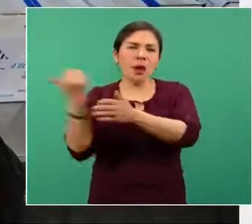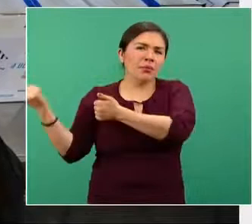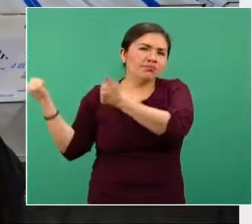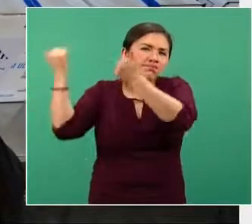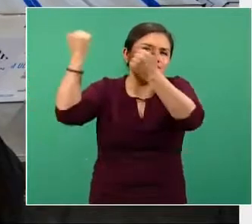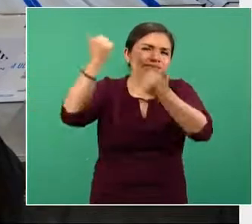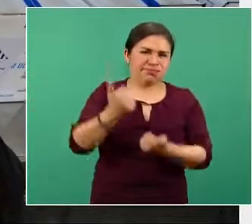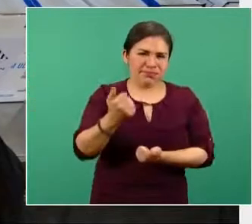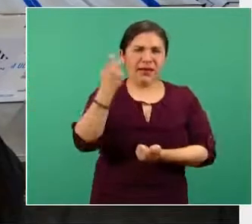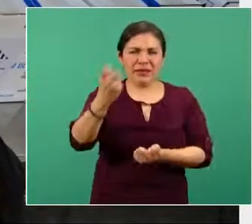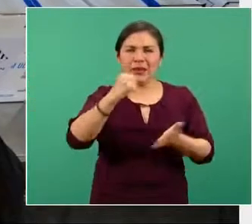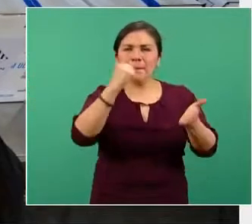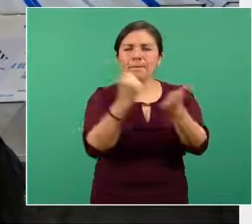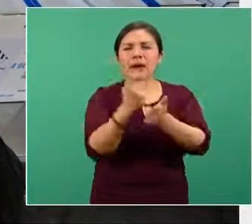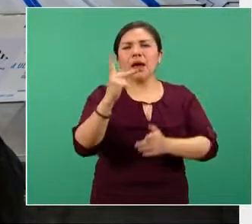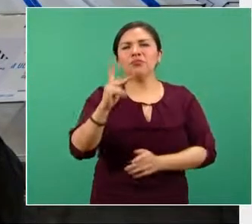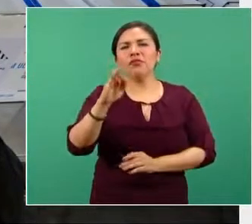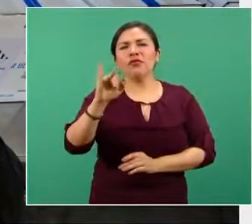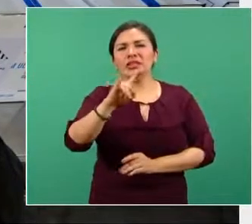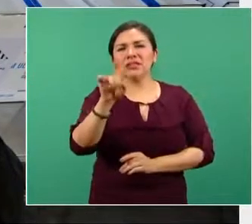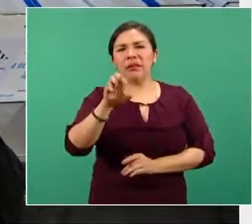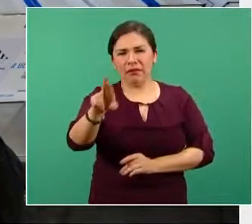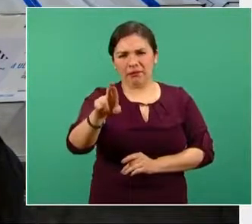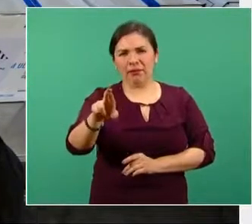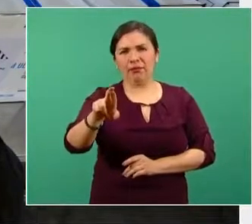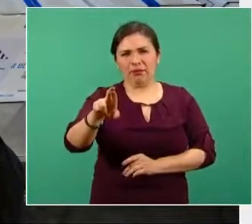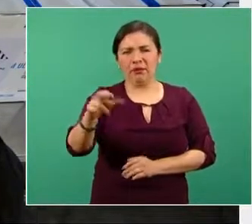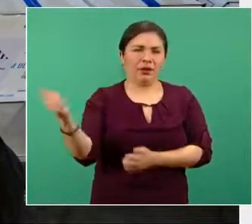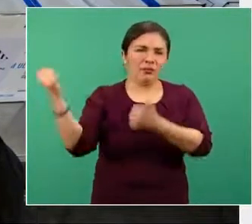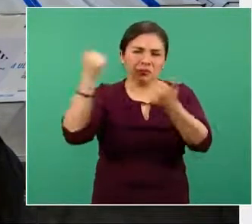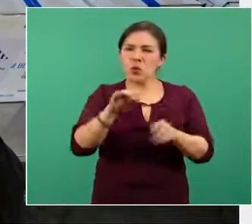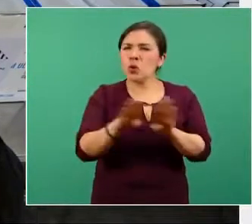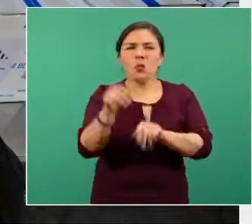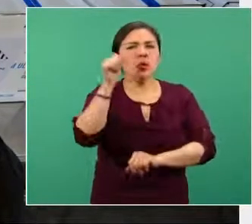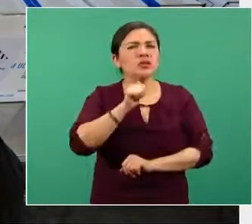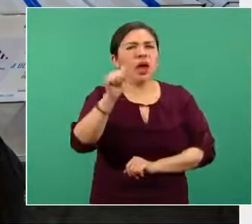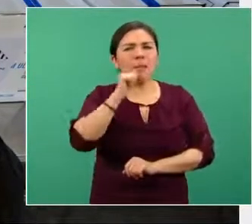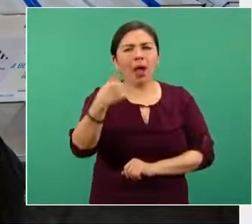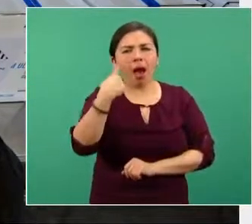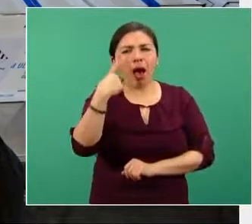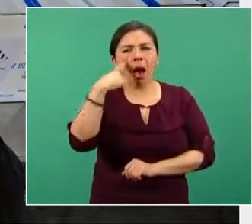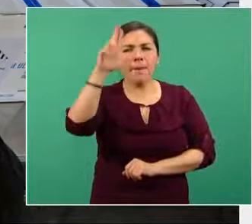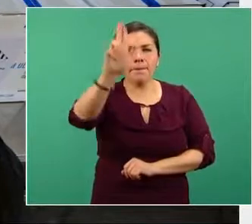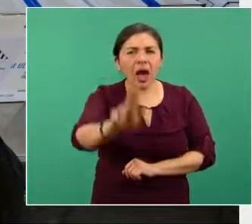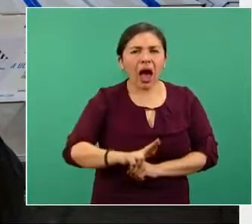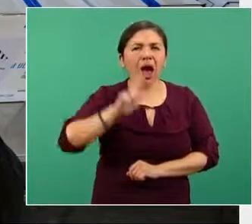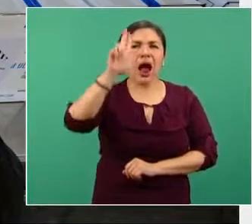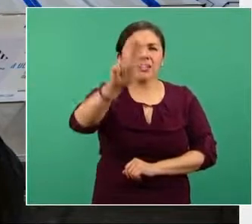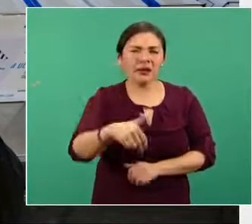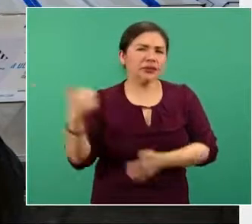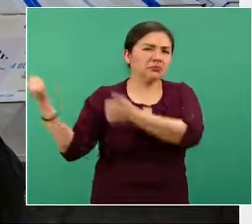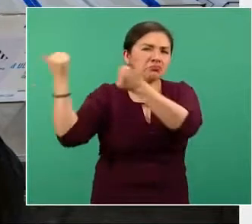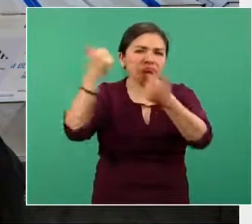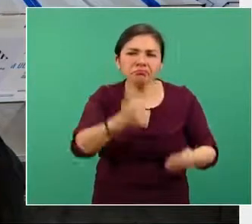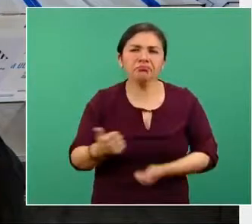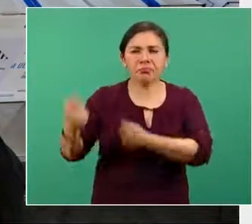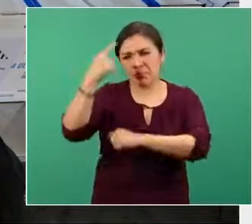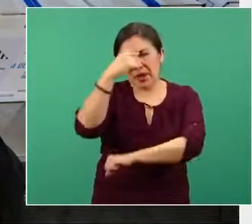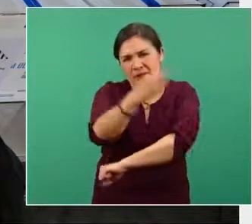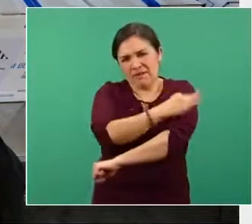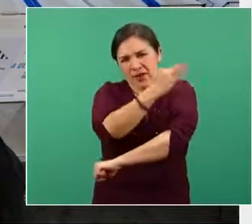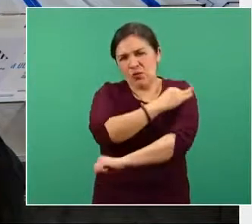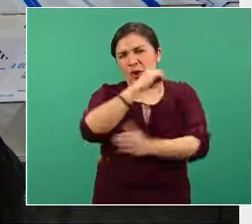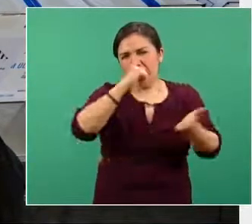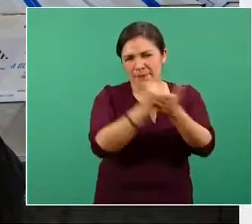de la vacuna Pfizer-BioNTech. Como saben, todos los martes están programados arribos de estas dosis de